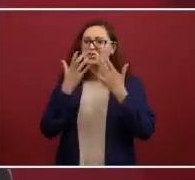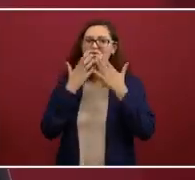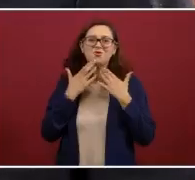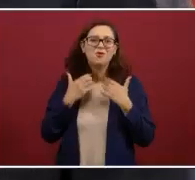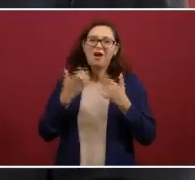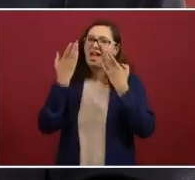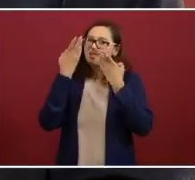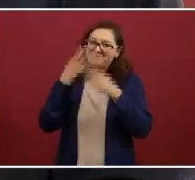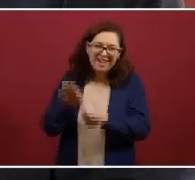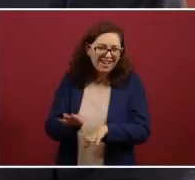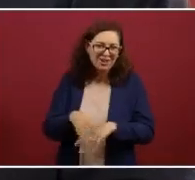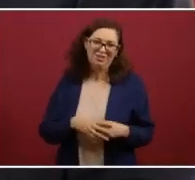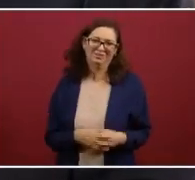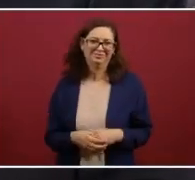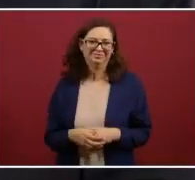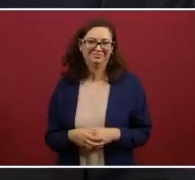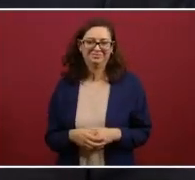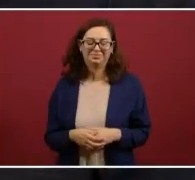sucursales bancarias,